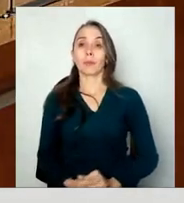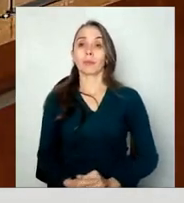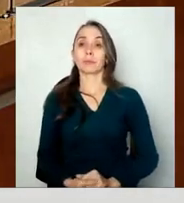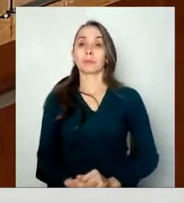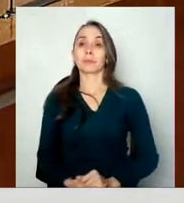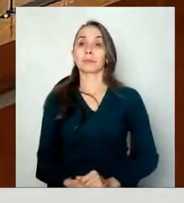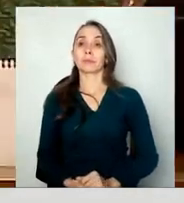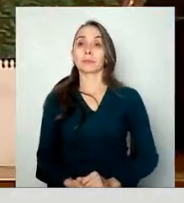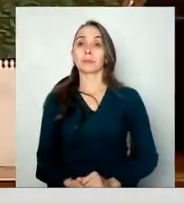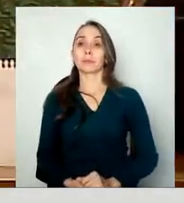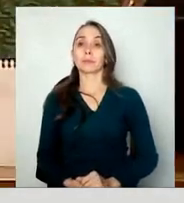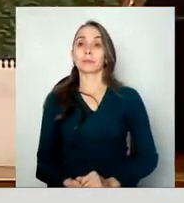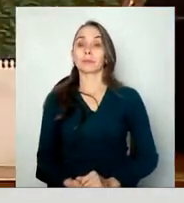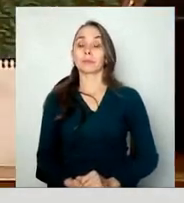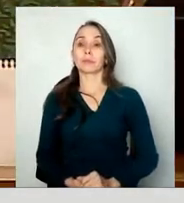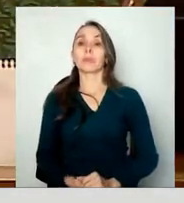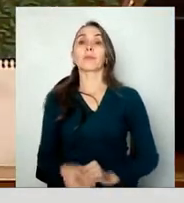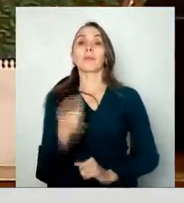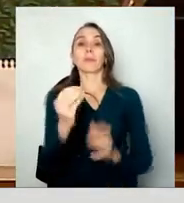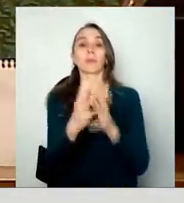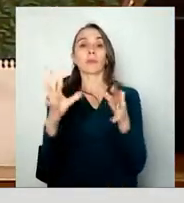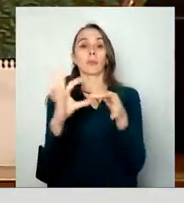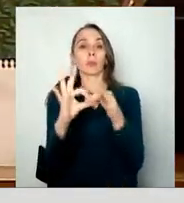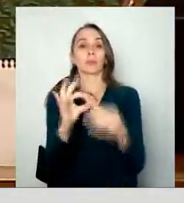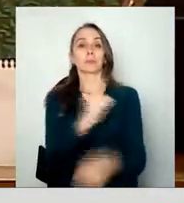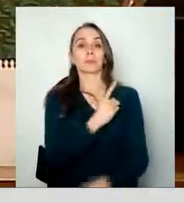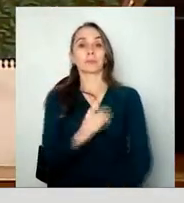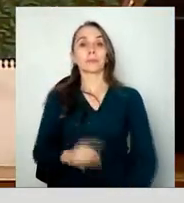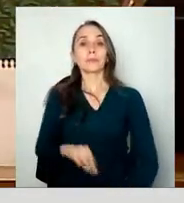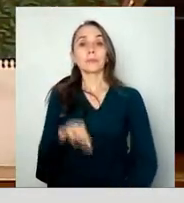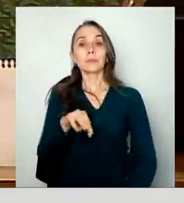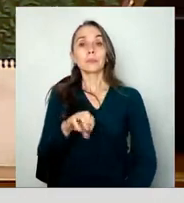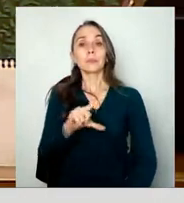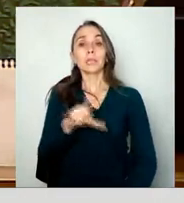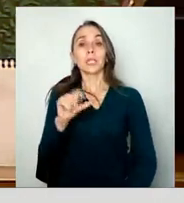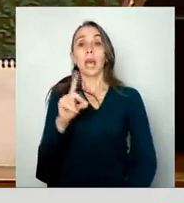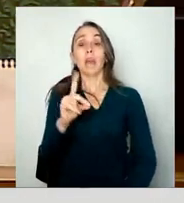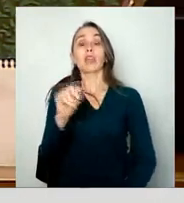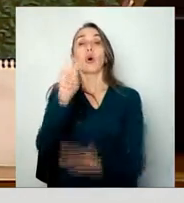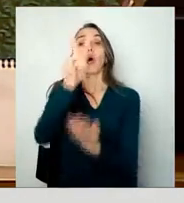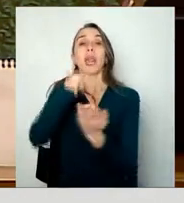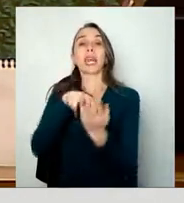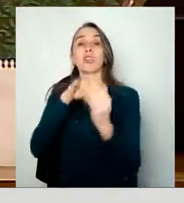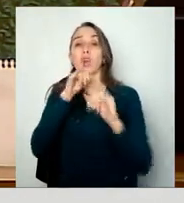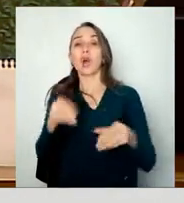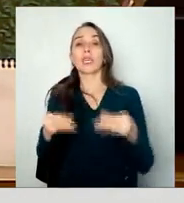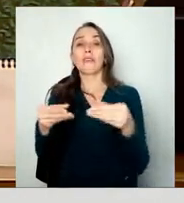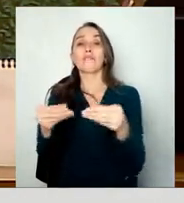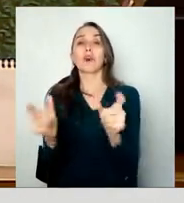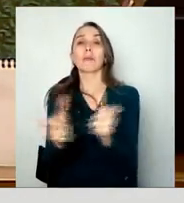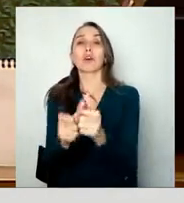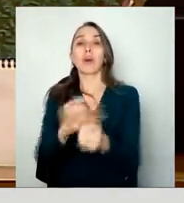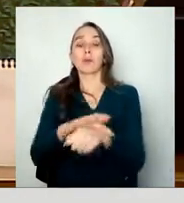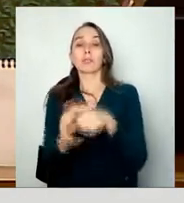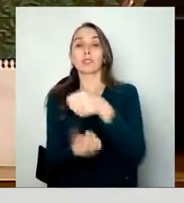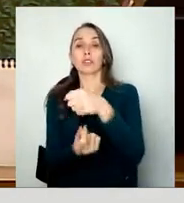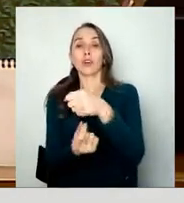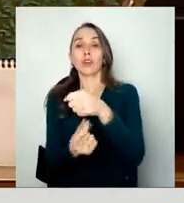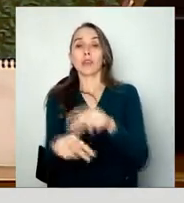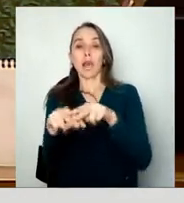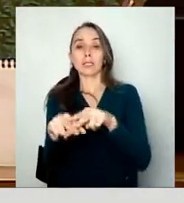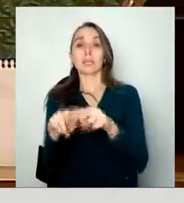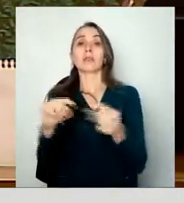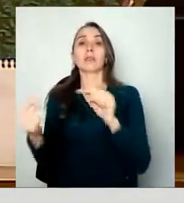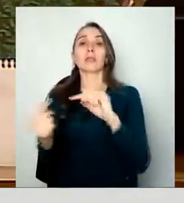bien muchas gracias diputado Miguel mellado por rendir el informe de la comisión de Hacienda y para iniciar la discusión de este proyecto